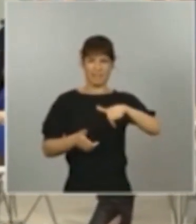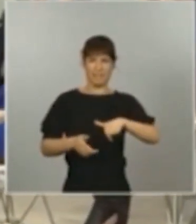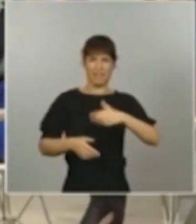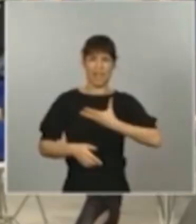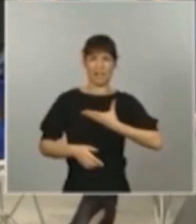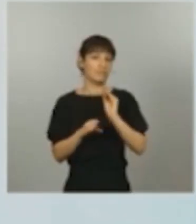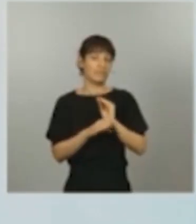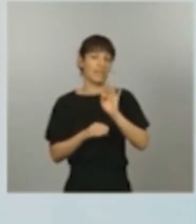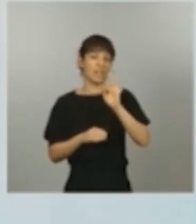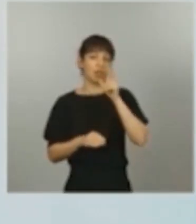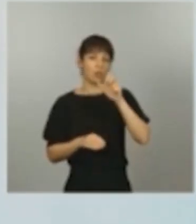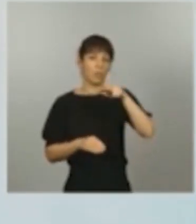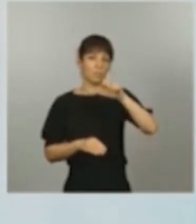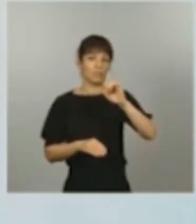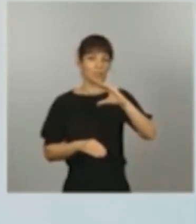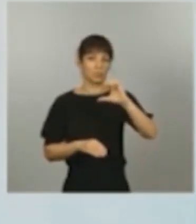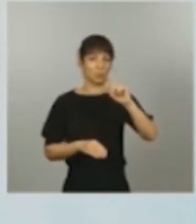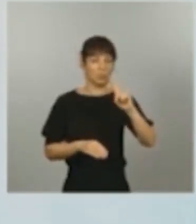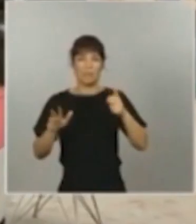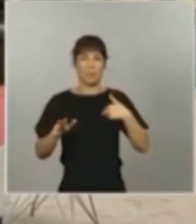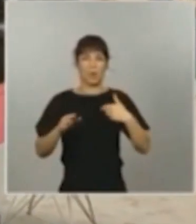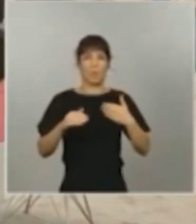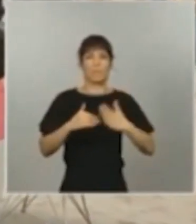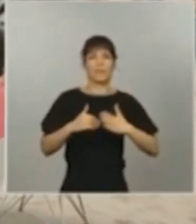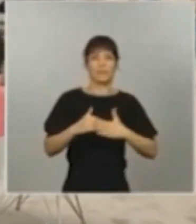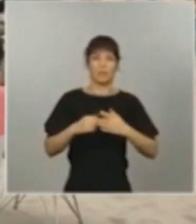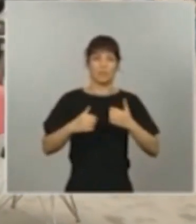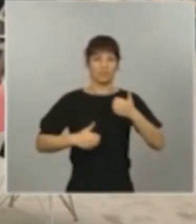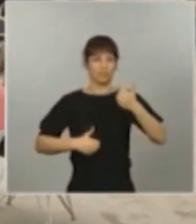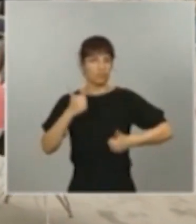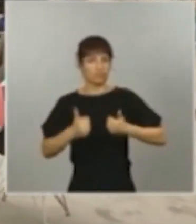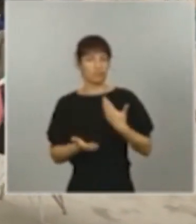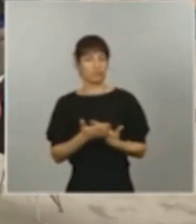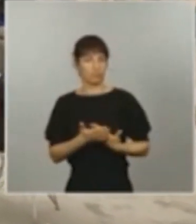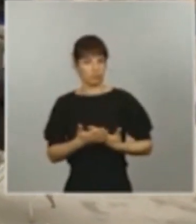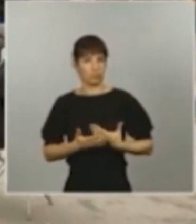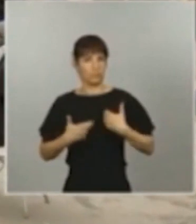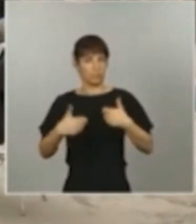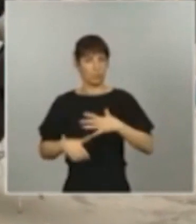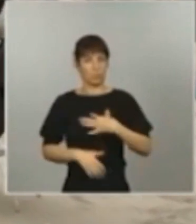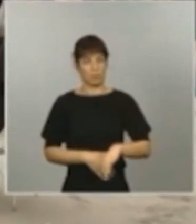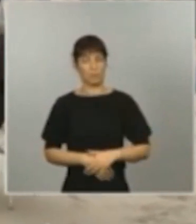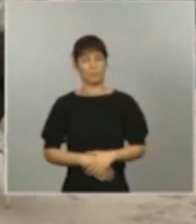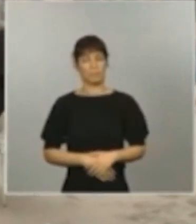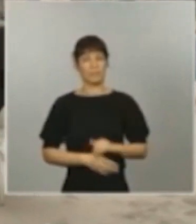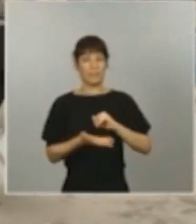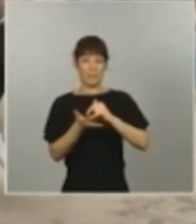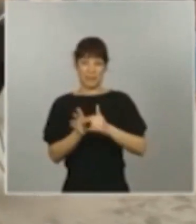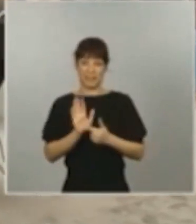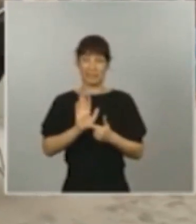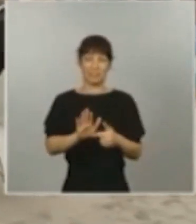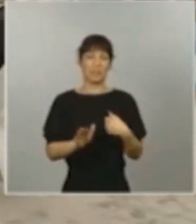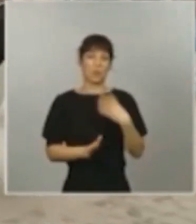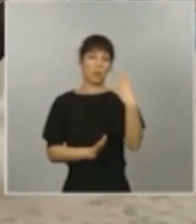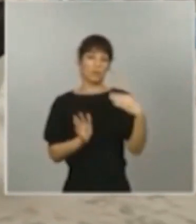español dotado con más de 4 mil millones de euros el plan que hoy presentamos está dotado con más de 4 mil 250 millones